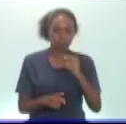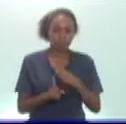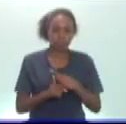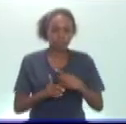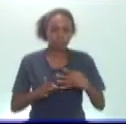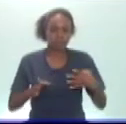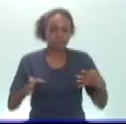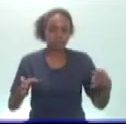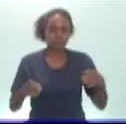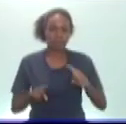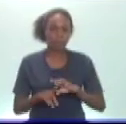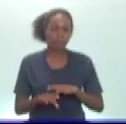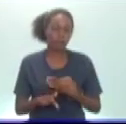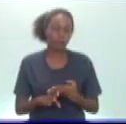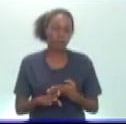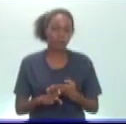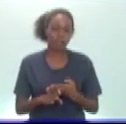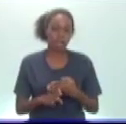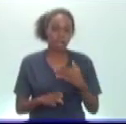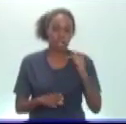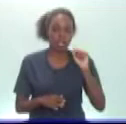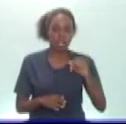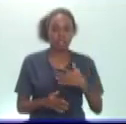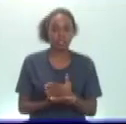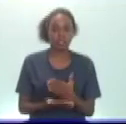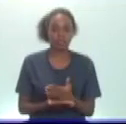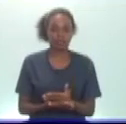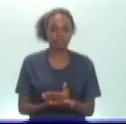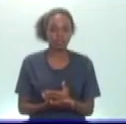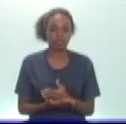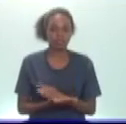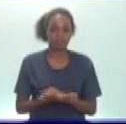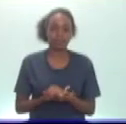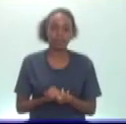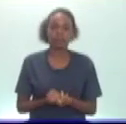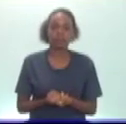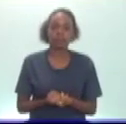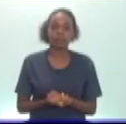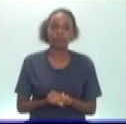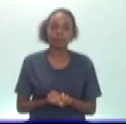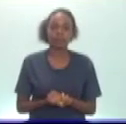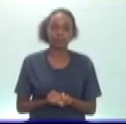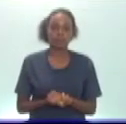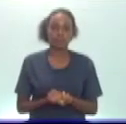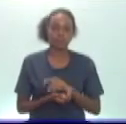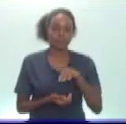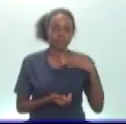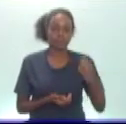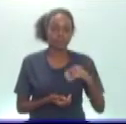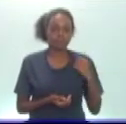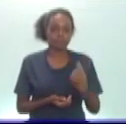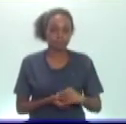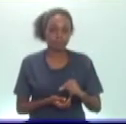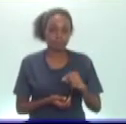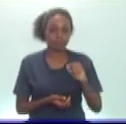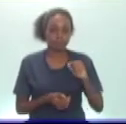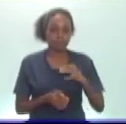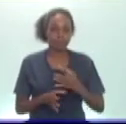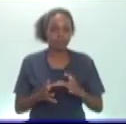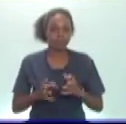porque bueno, estamos aplicando la propiedad distributiva. Ustedes en la práctica deben operar de esta